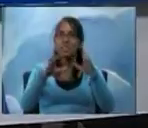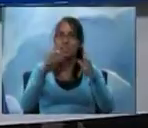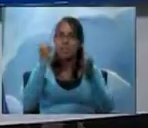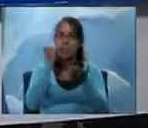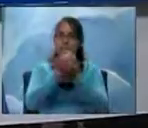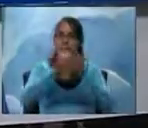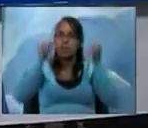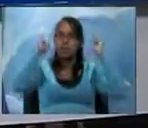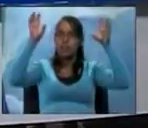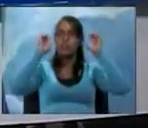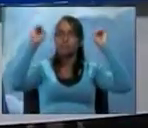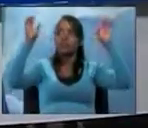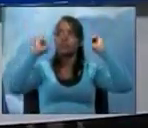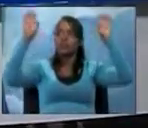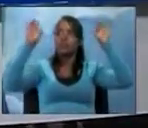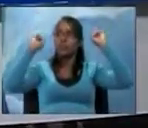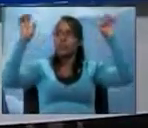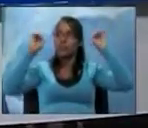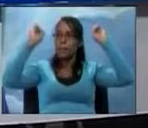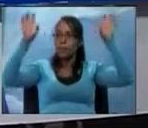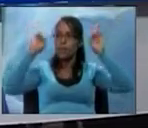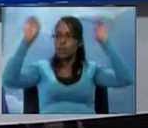Dios!